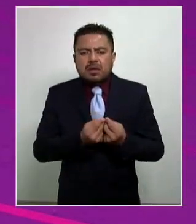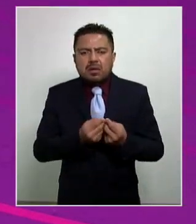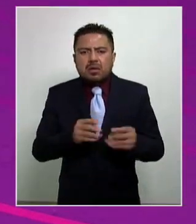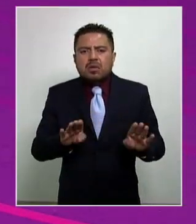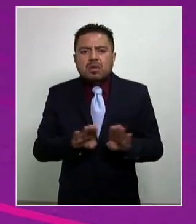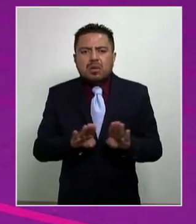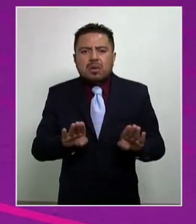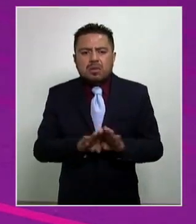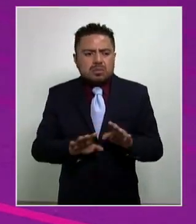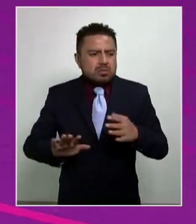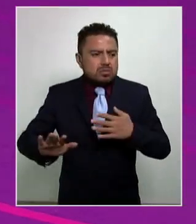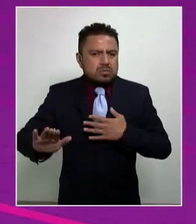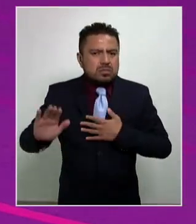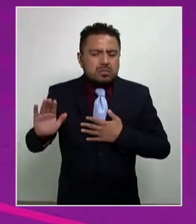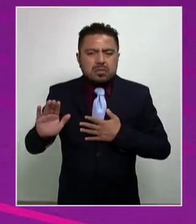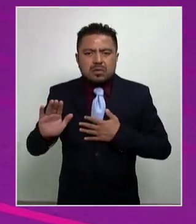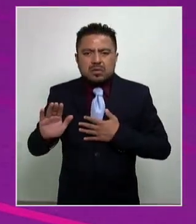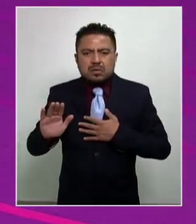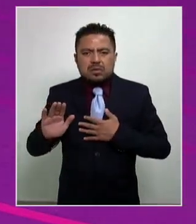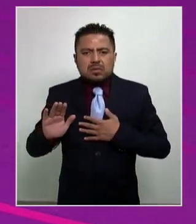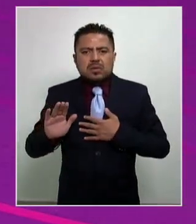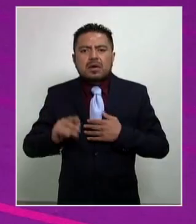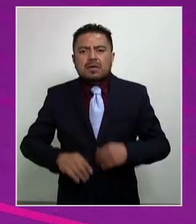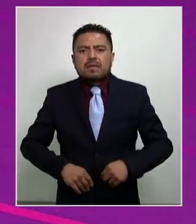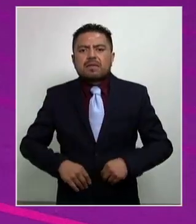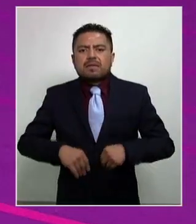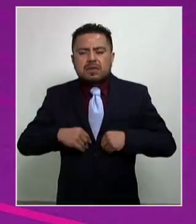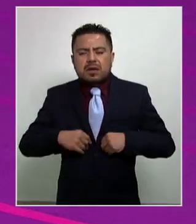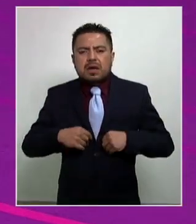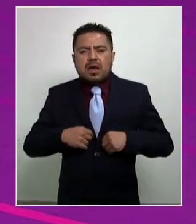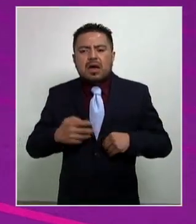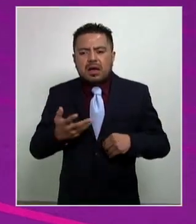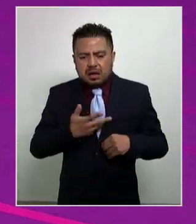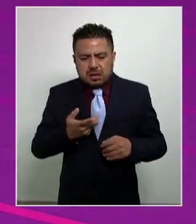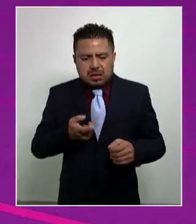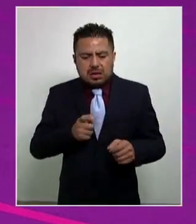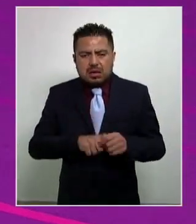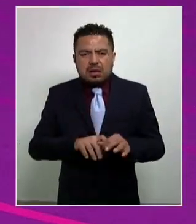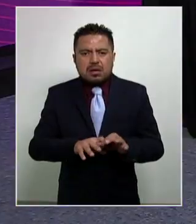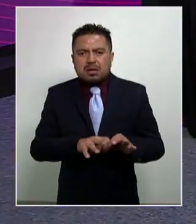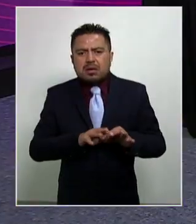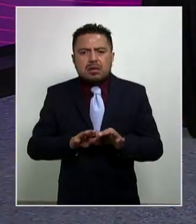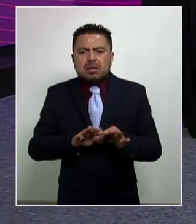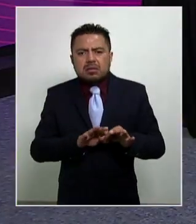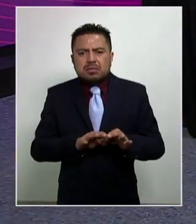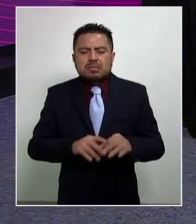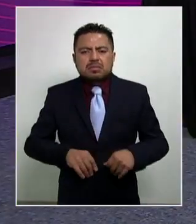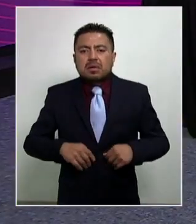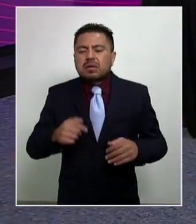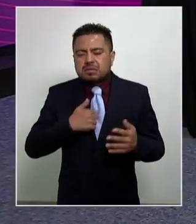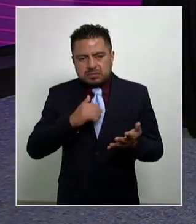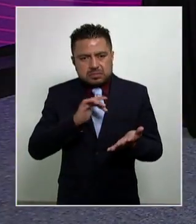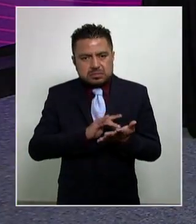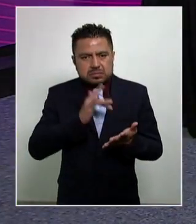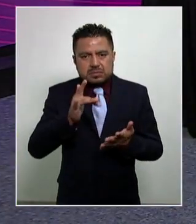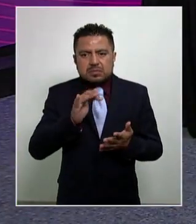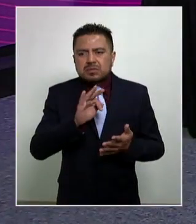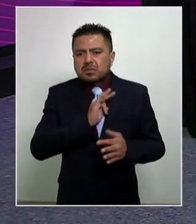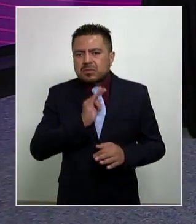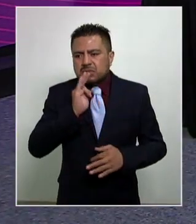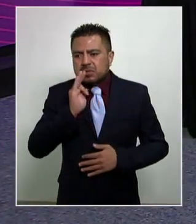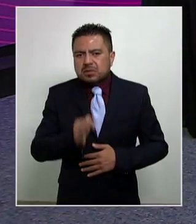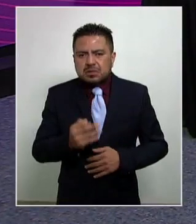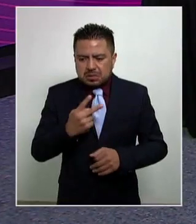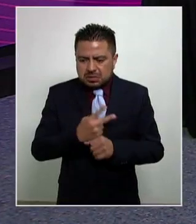un compromiso de vida que tengo con Memphis Slim. Pues te agradezco mucho que nos hayas aceptado